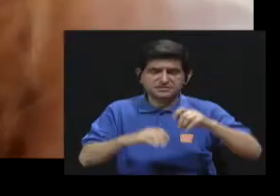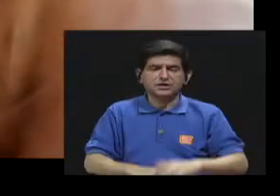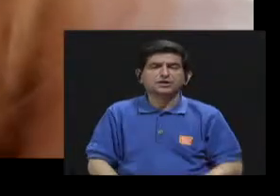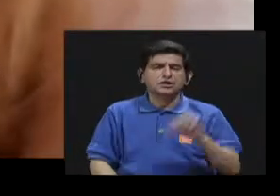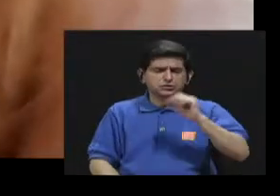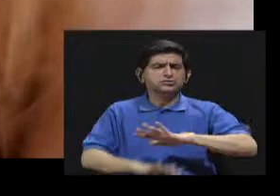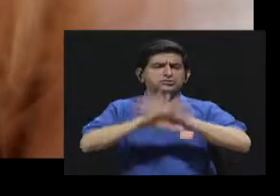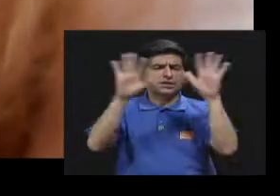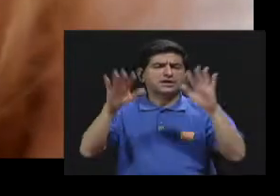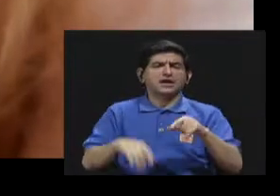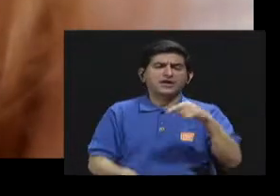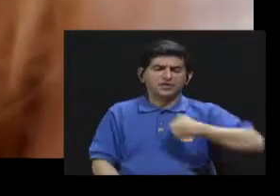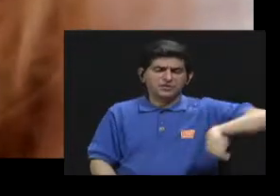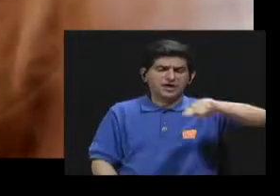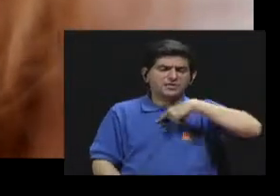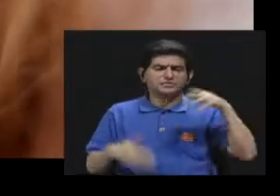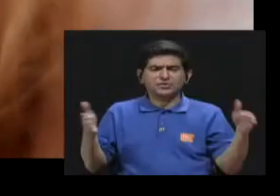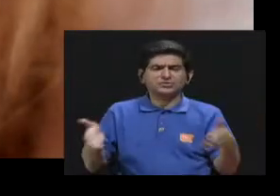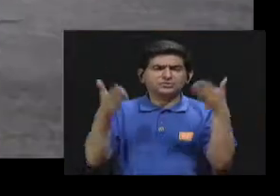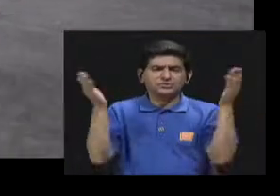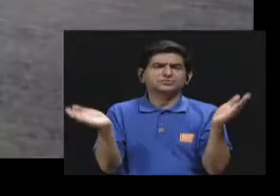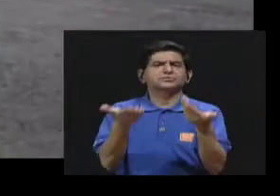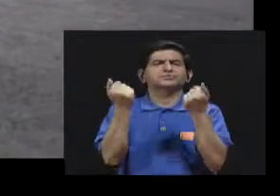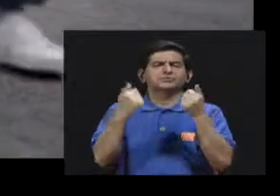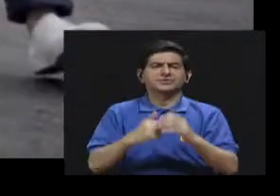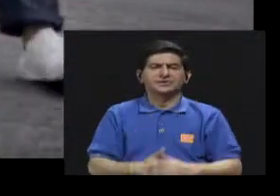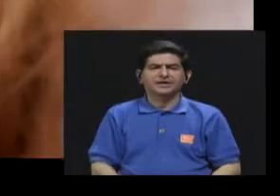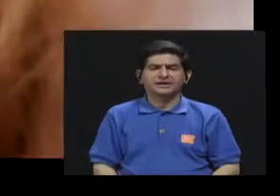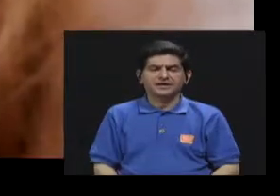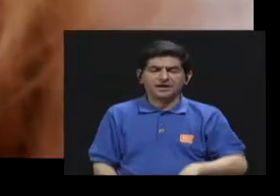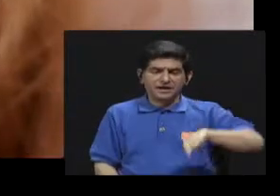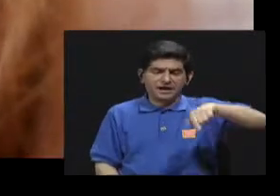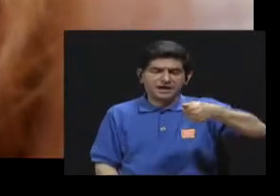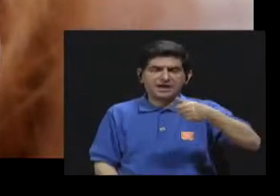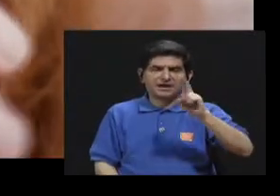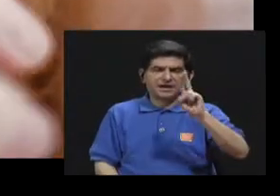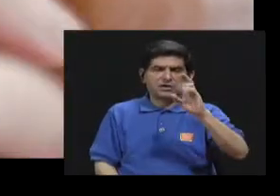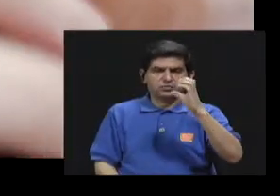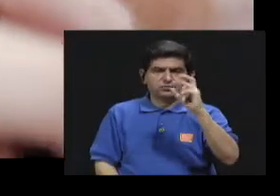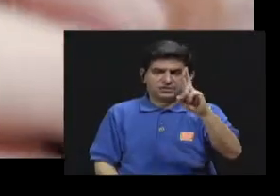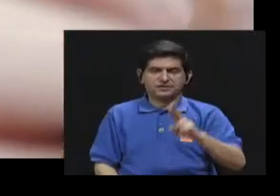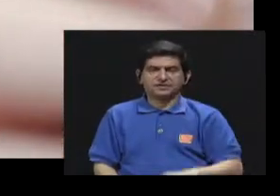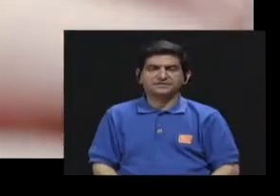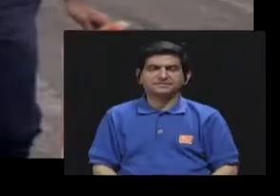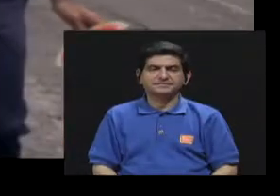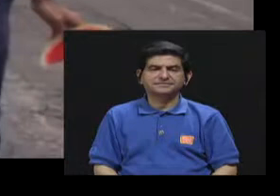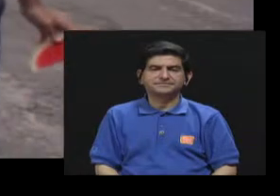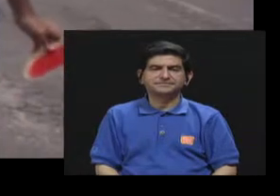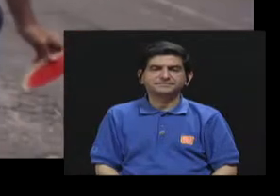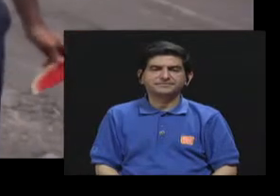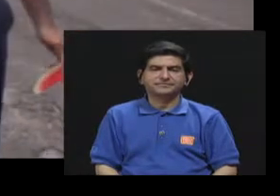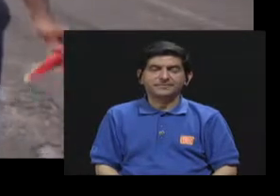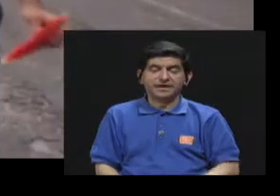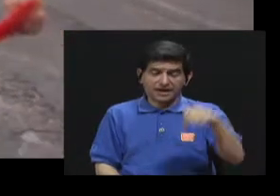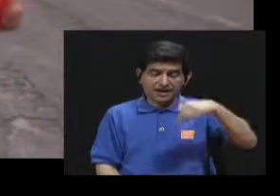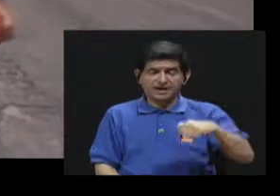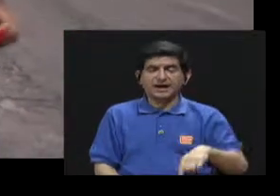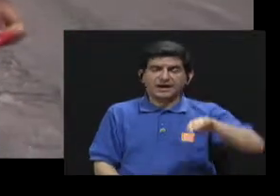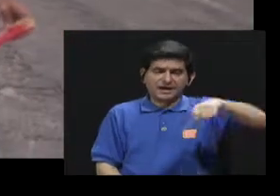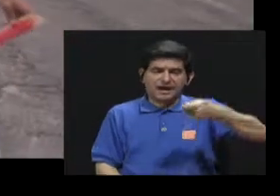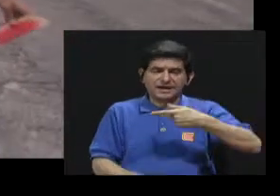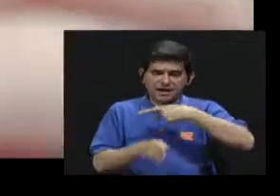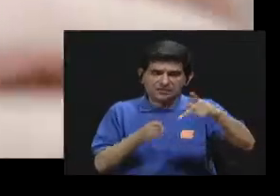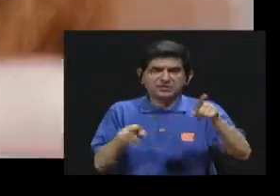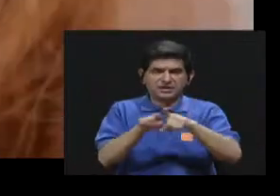Por supuesto, eso nos estimula muchísimo. En el canal de la Universidad de Costa Rica como canal profesional y a la